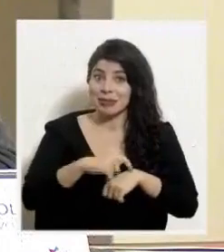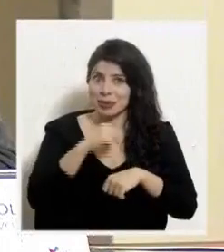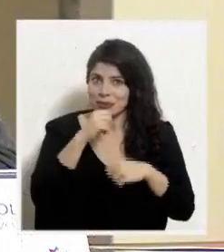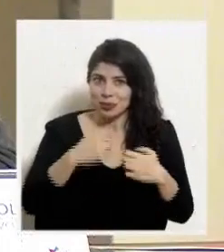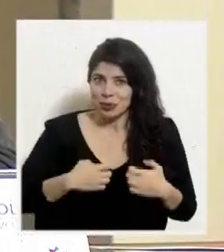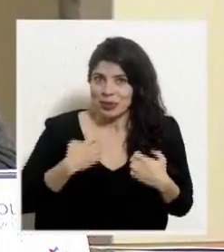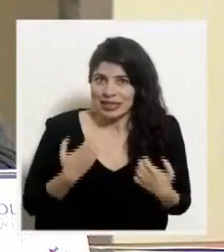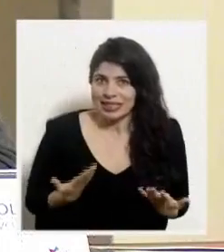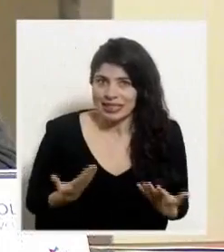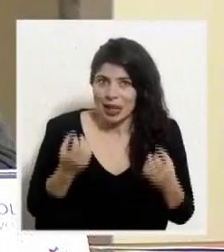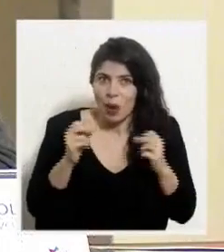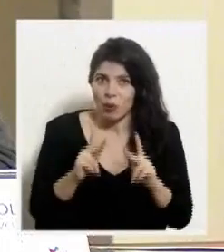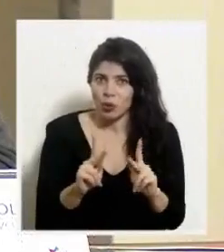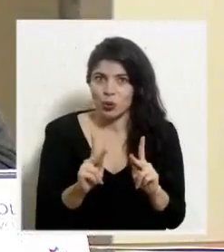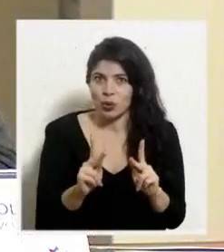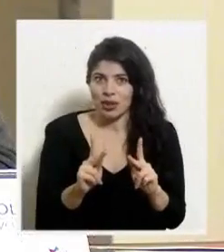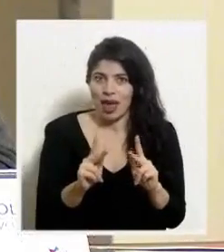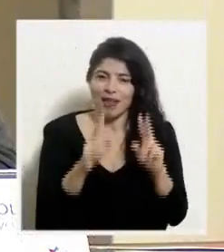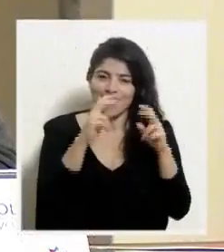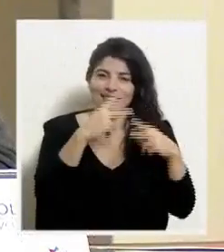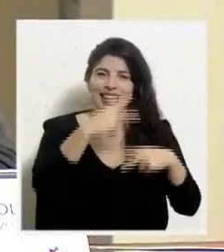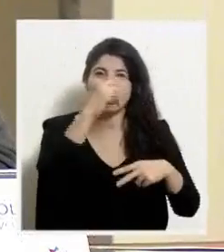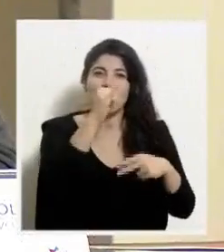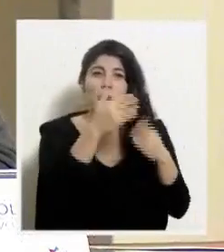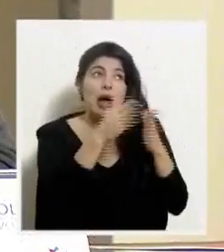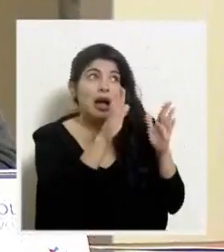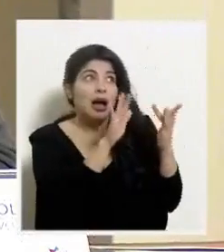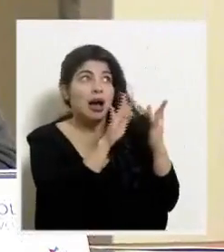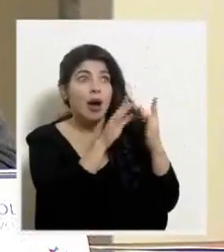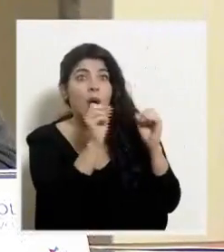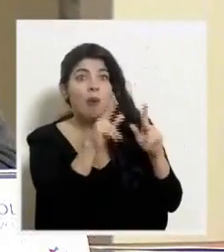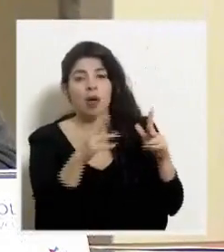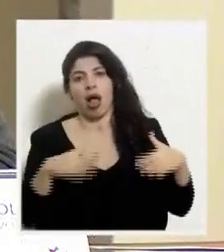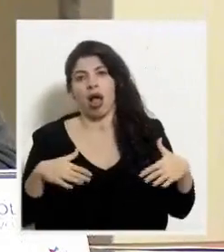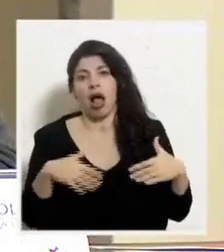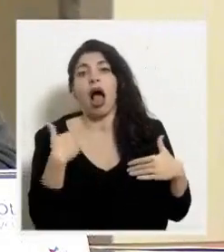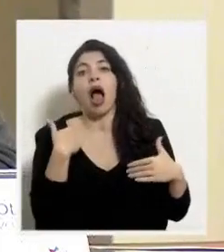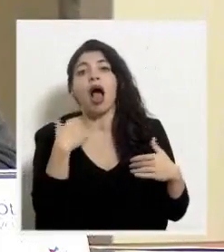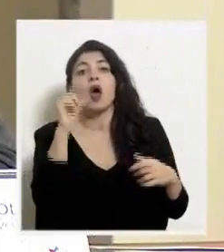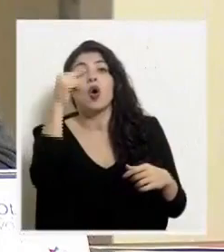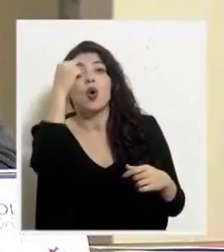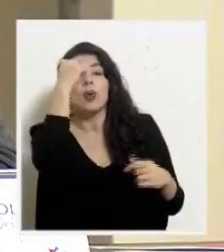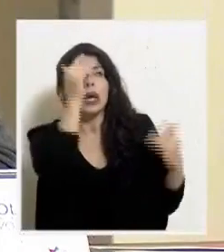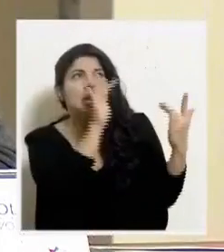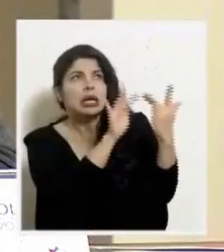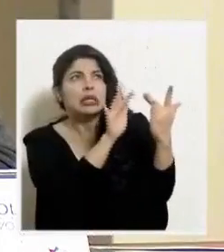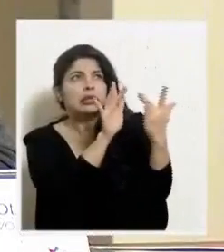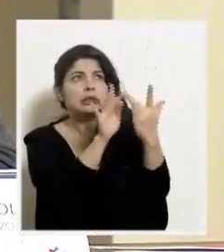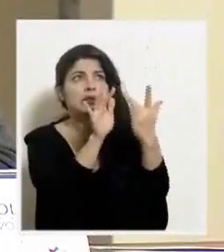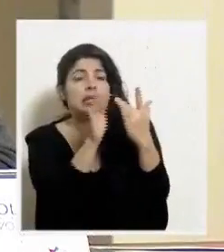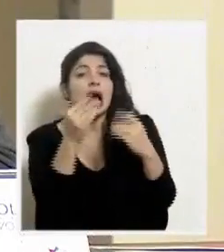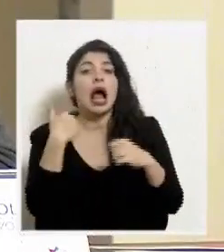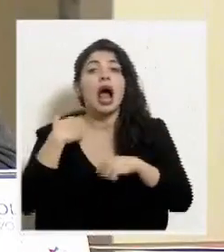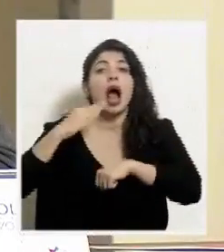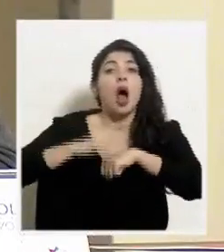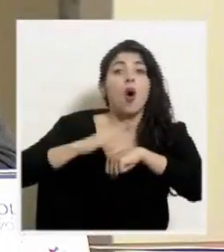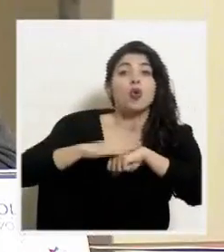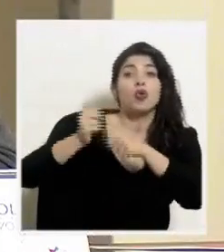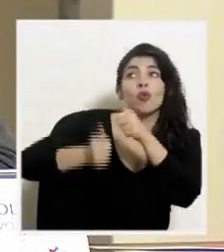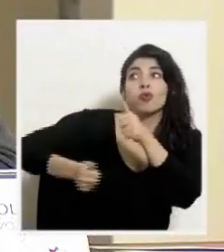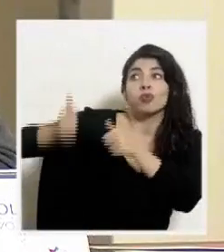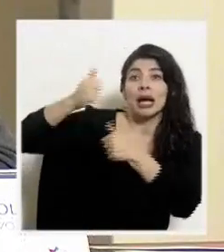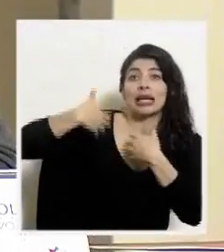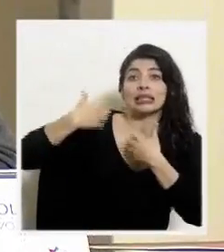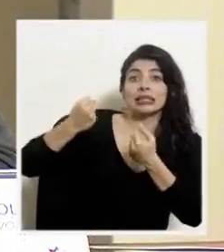esa ventana de oportunidad por las razones que he mencionado. Hay conversaciones con los gobiernos, hay autorizaciones sanitarias